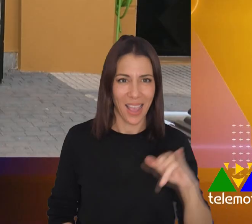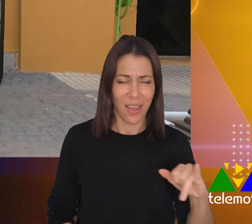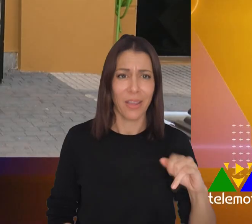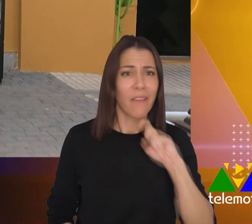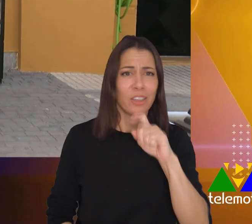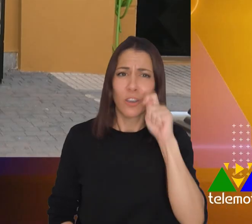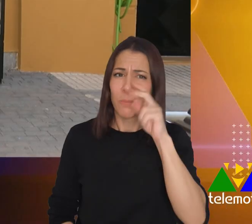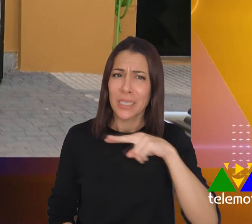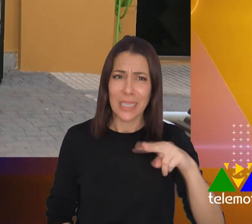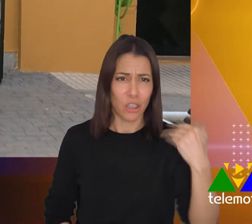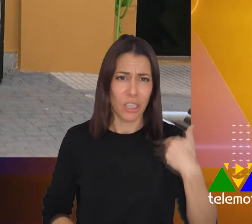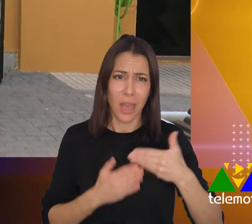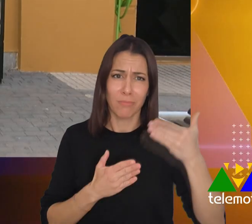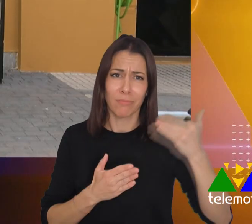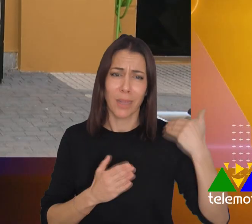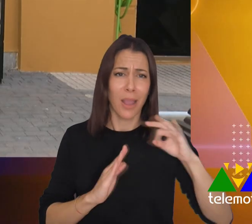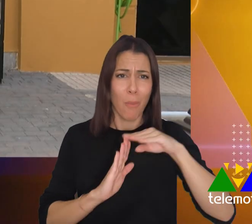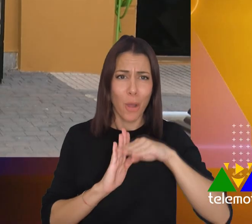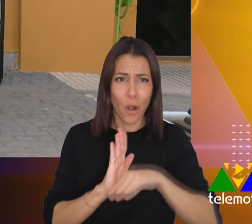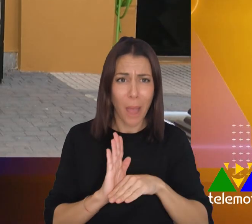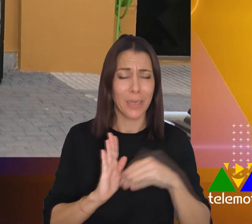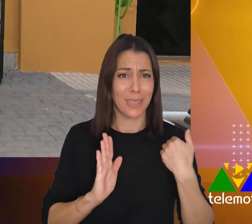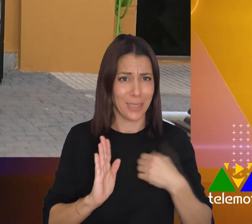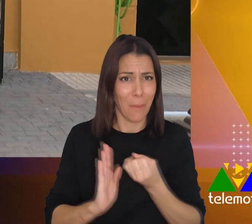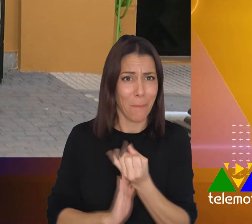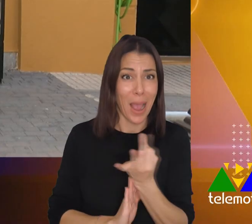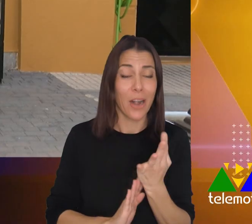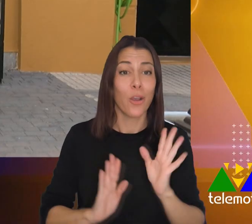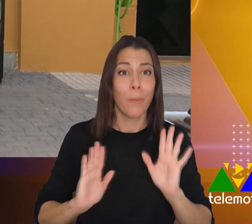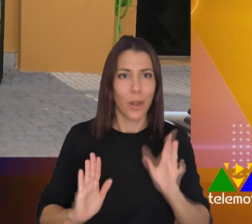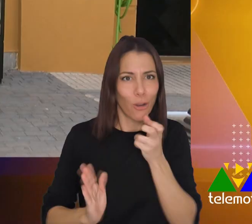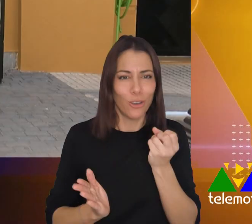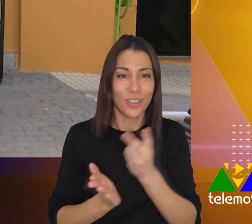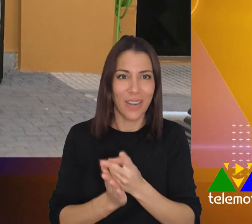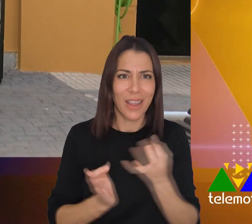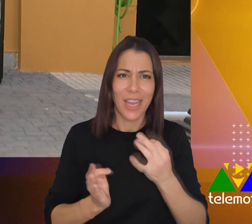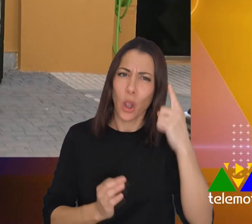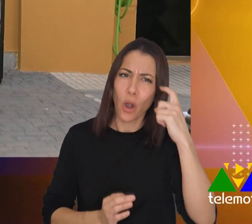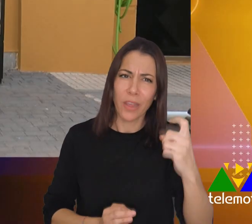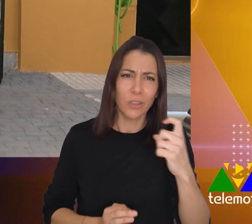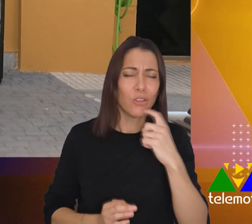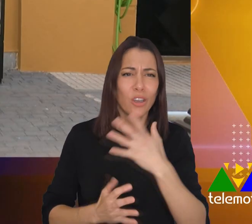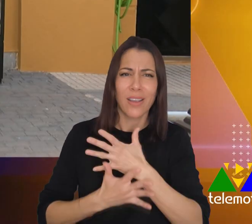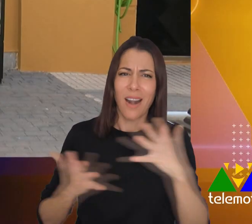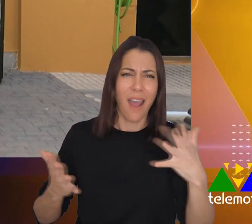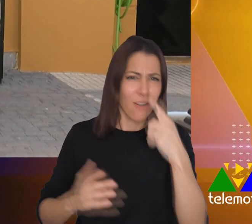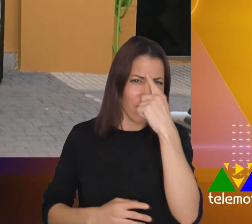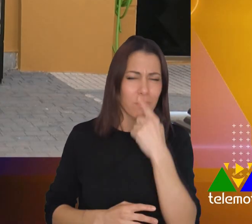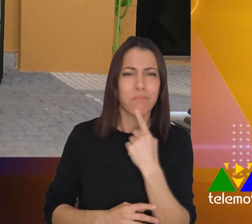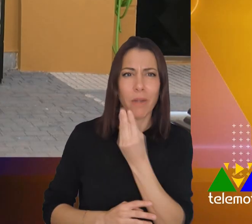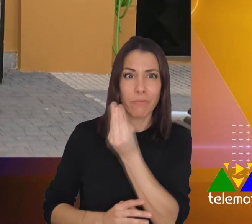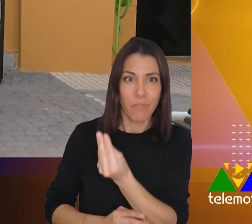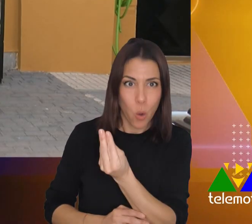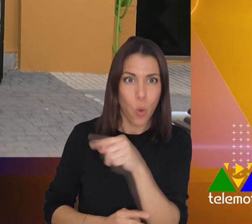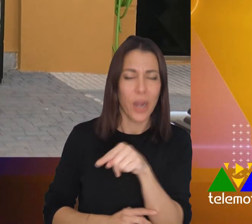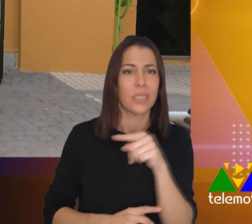ya varios programas, y a través de nuestro cementerio, como no, recordando también grandes figuras motreleñas,